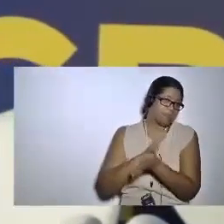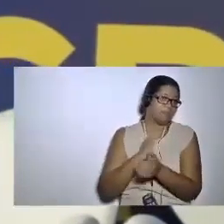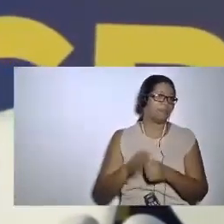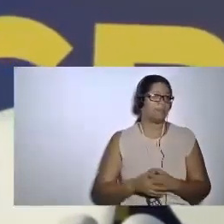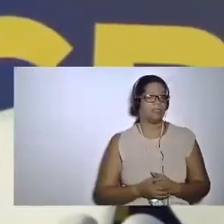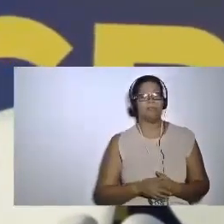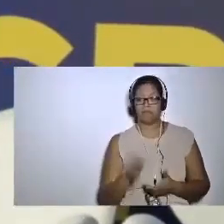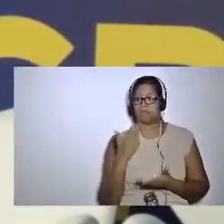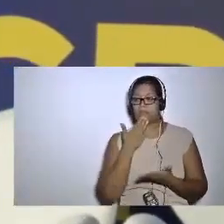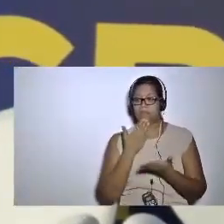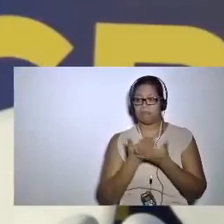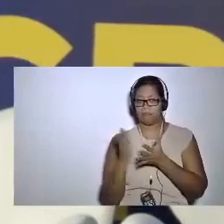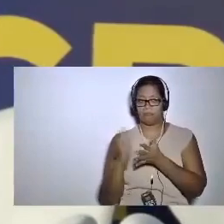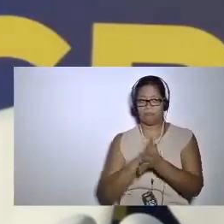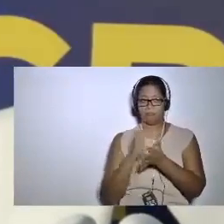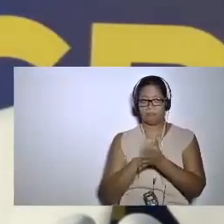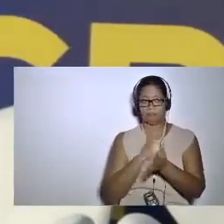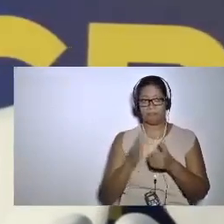Gabriela.